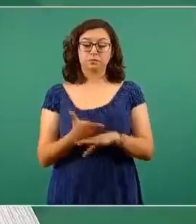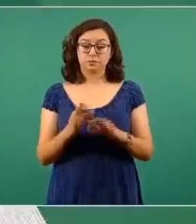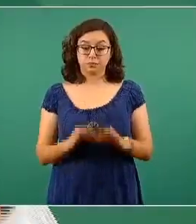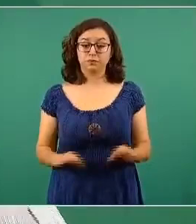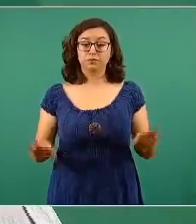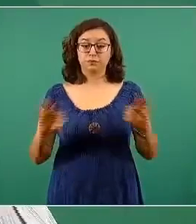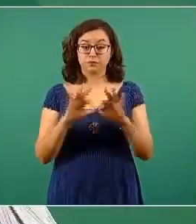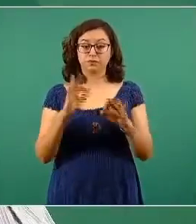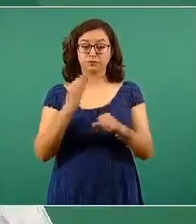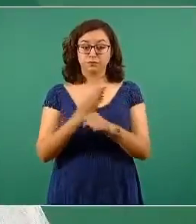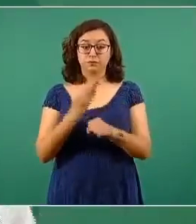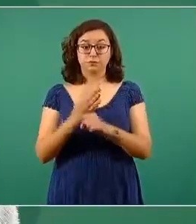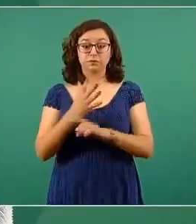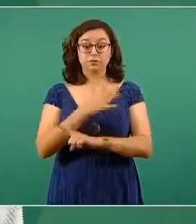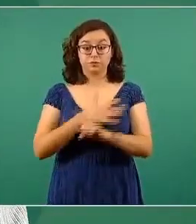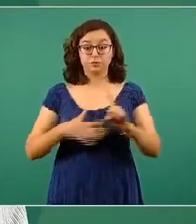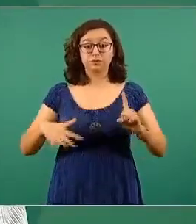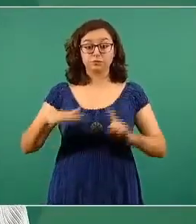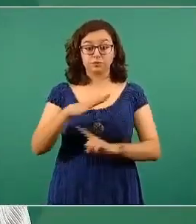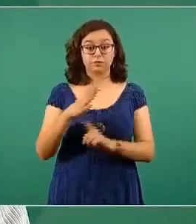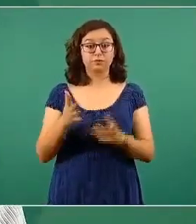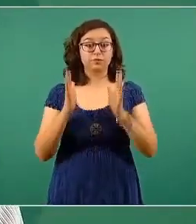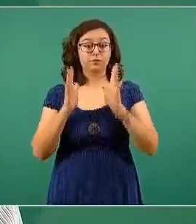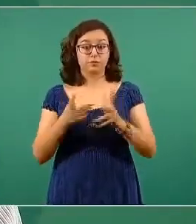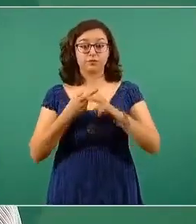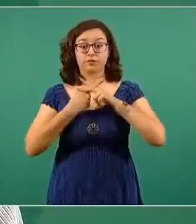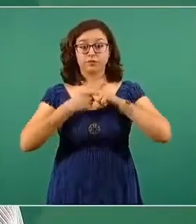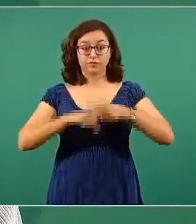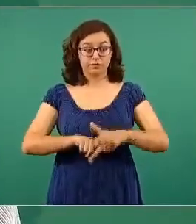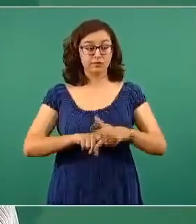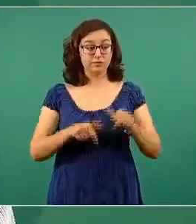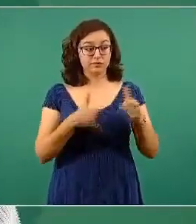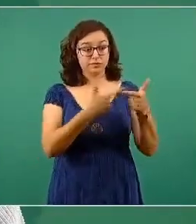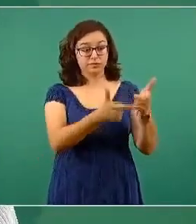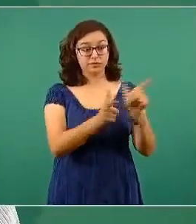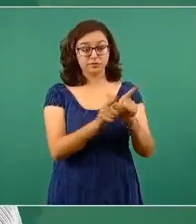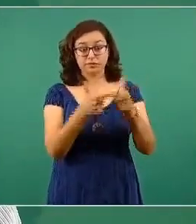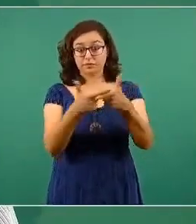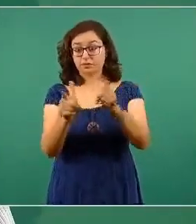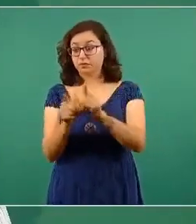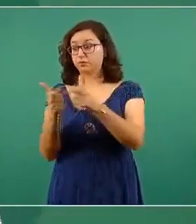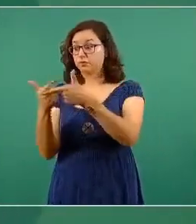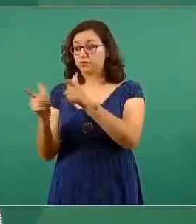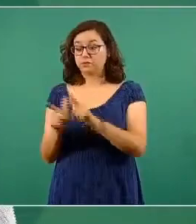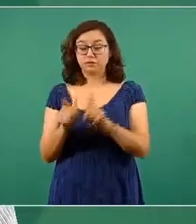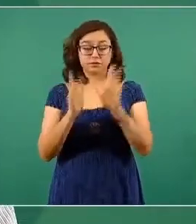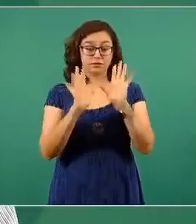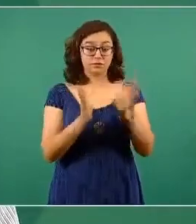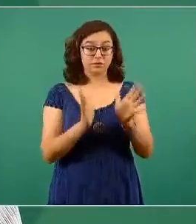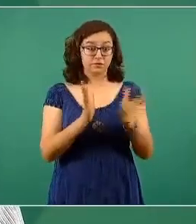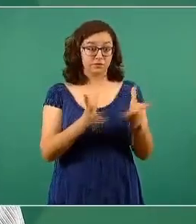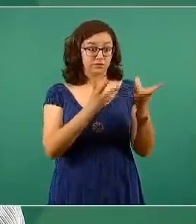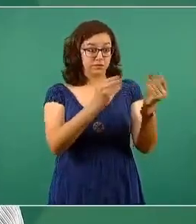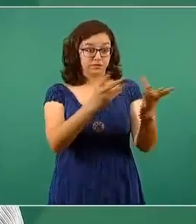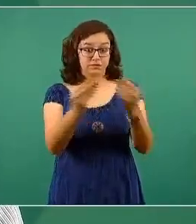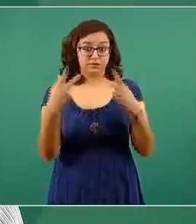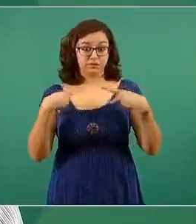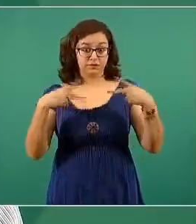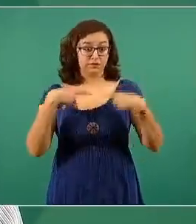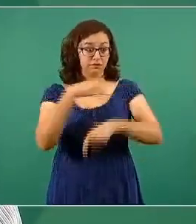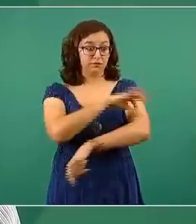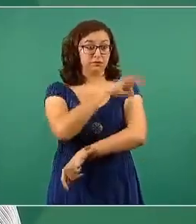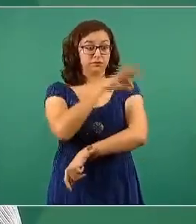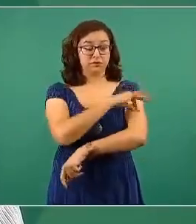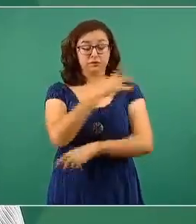este contexto, en donde pues ya estamos logrando tener grupos poblacionales enteramente vacunados, sobre todo si hablamos, por ejemplo, de los